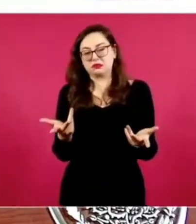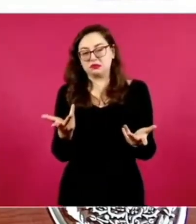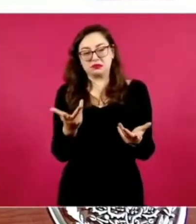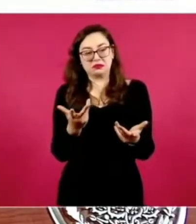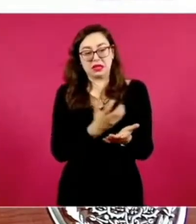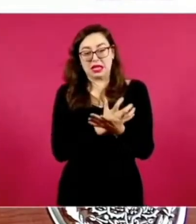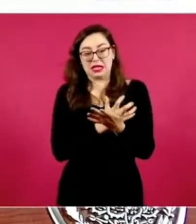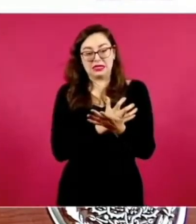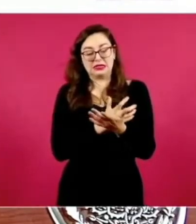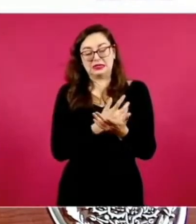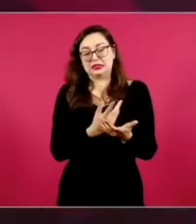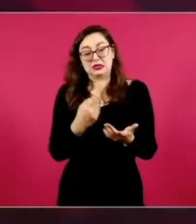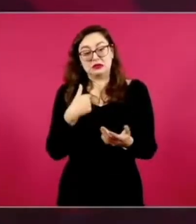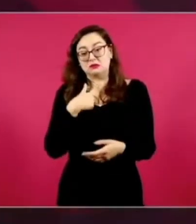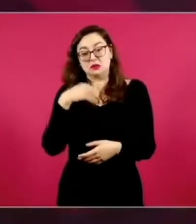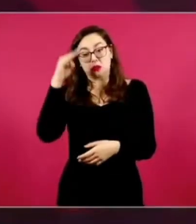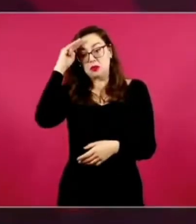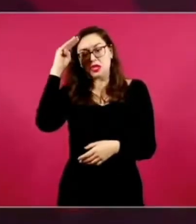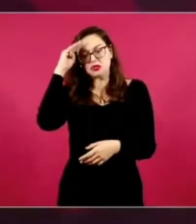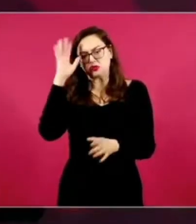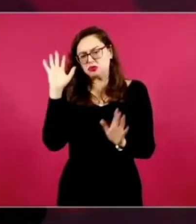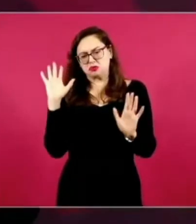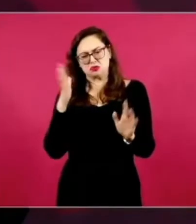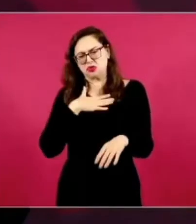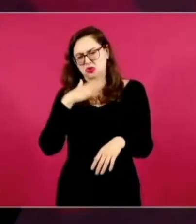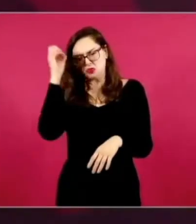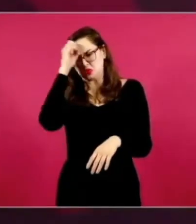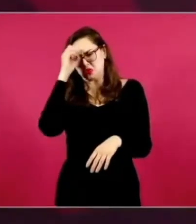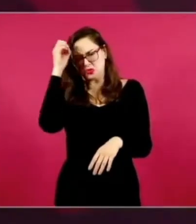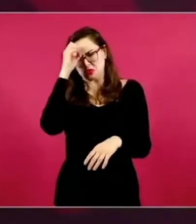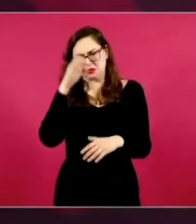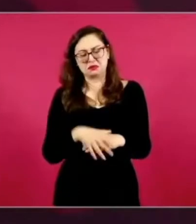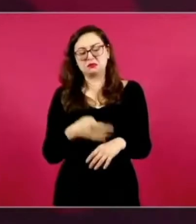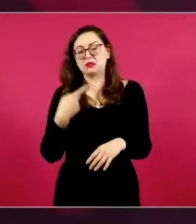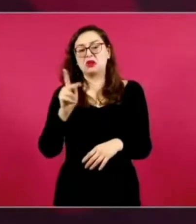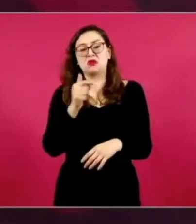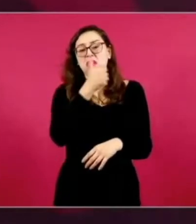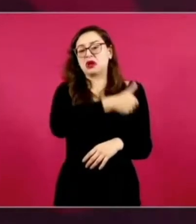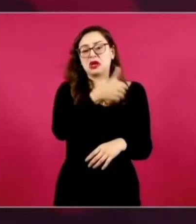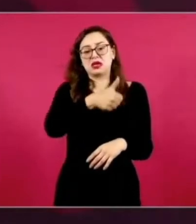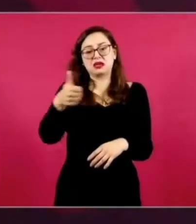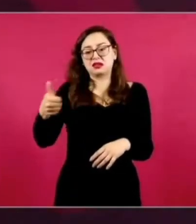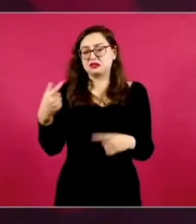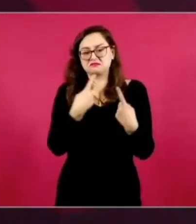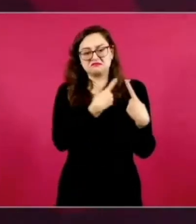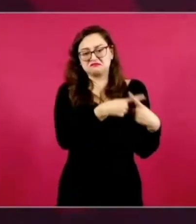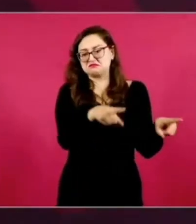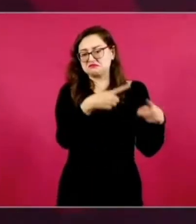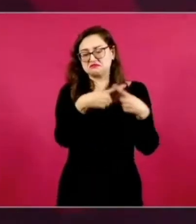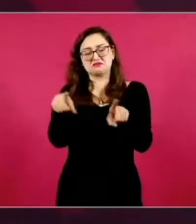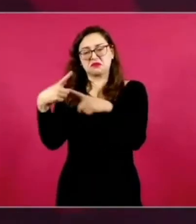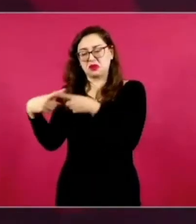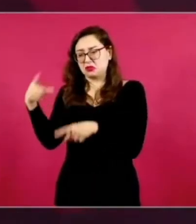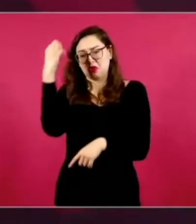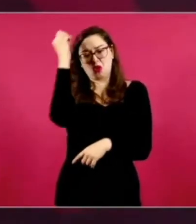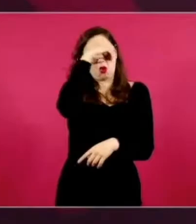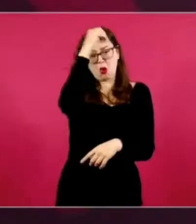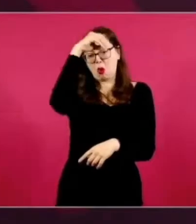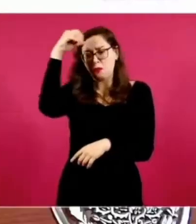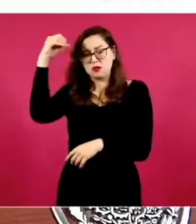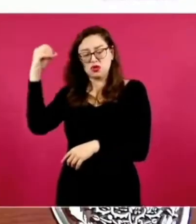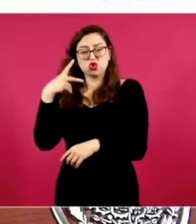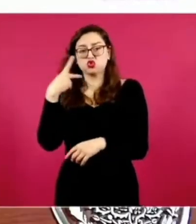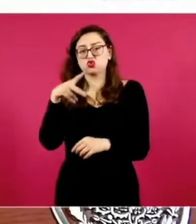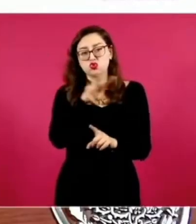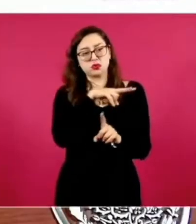eso es lo que yo pienso. Sí, entonces, está bien, presidente. Y cada quien, cada quien tiene su